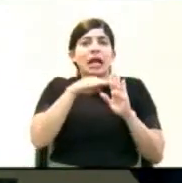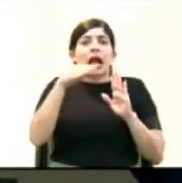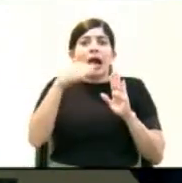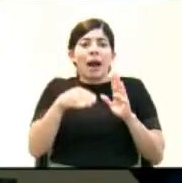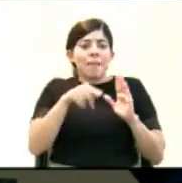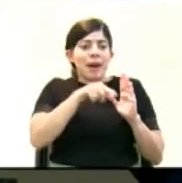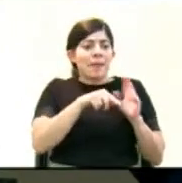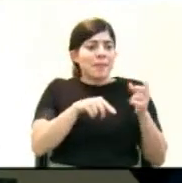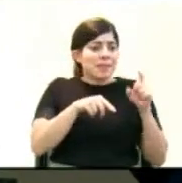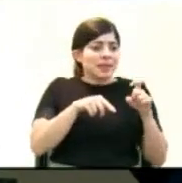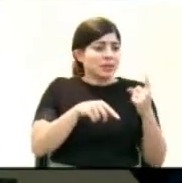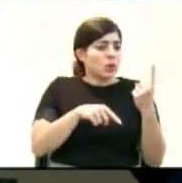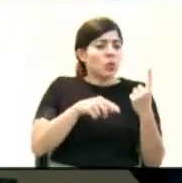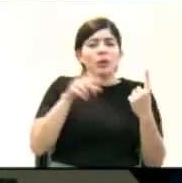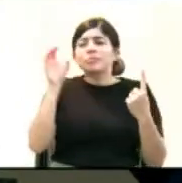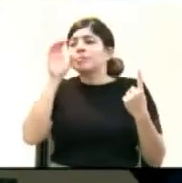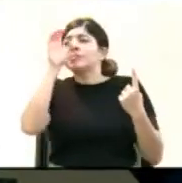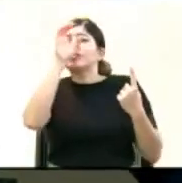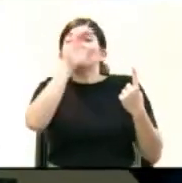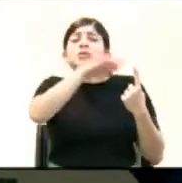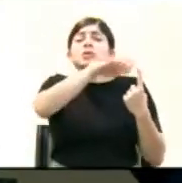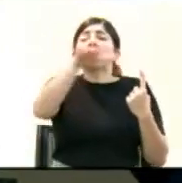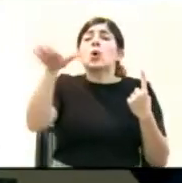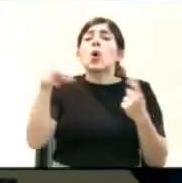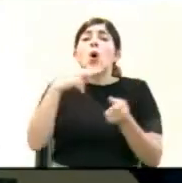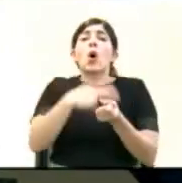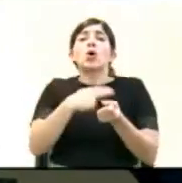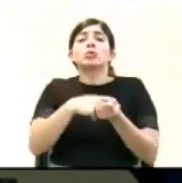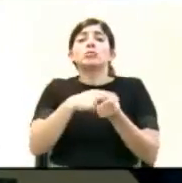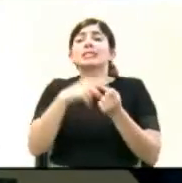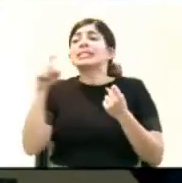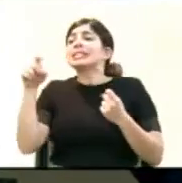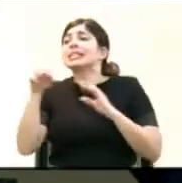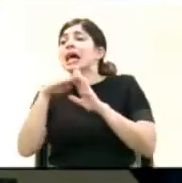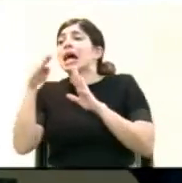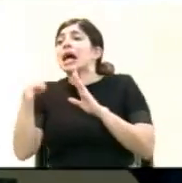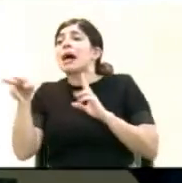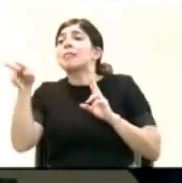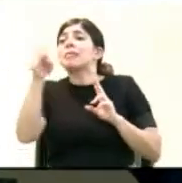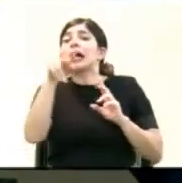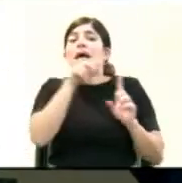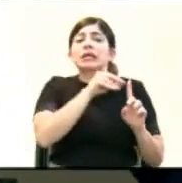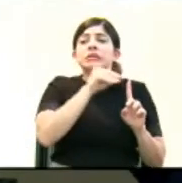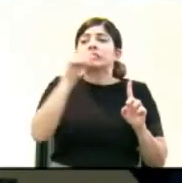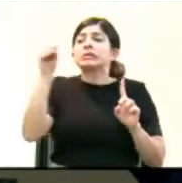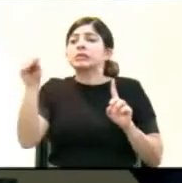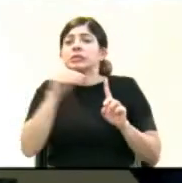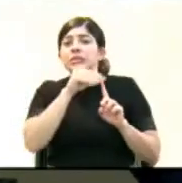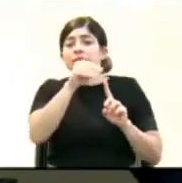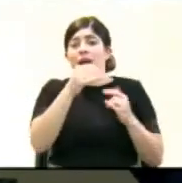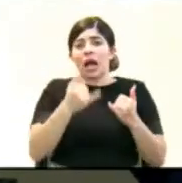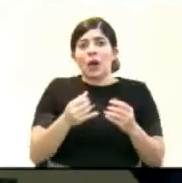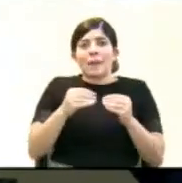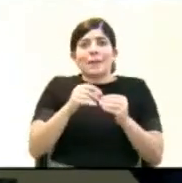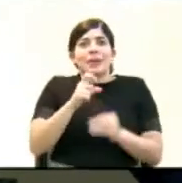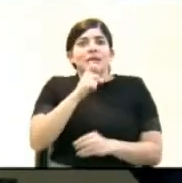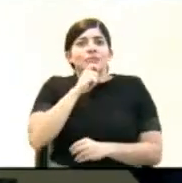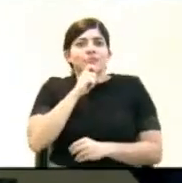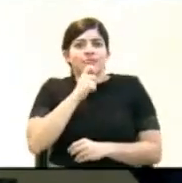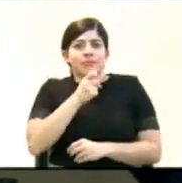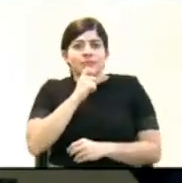nuestro sistema hospitalario para poder trasladarlos. Y eso ya se está volviendo muy difícil.